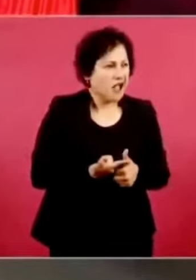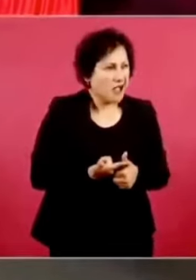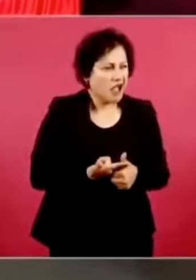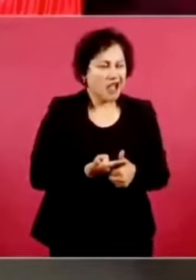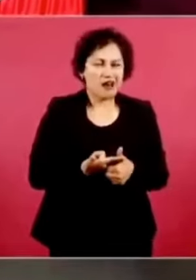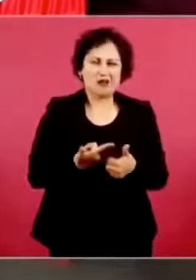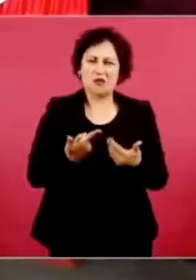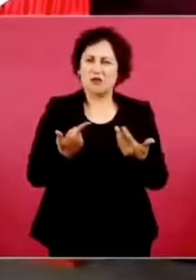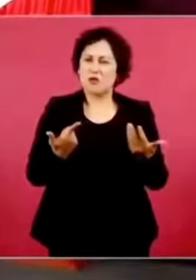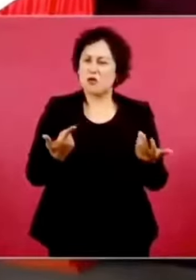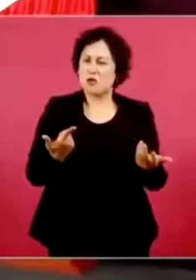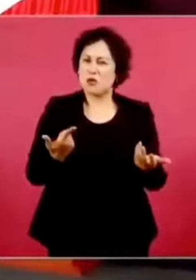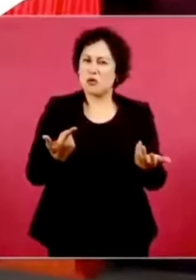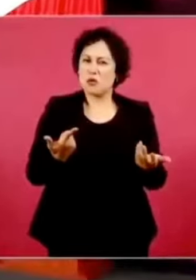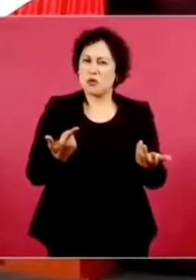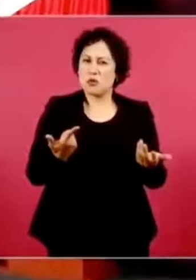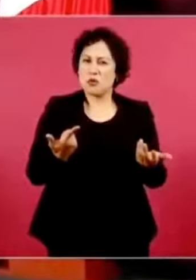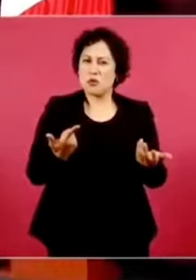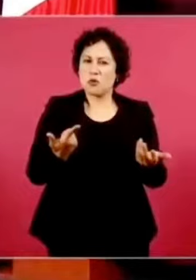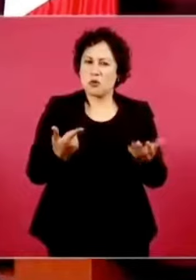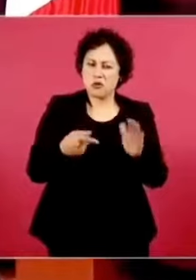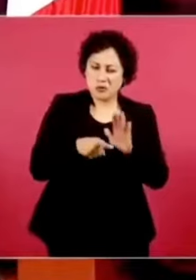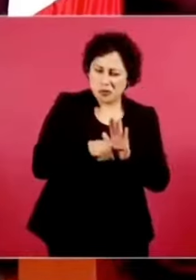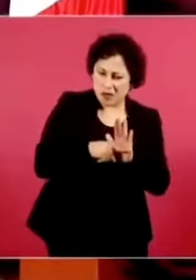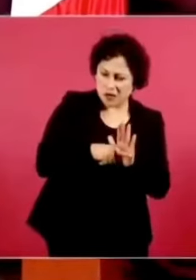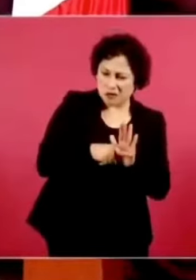para el pesimismo.